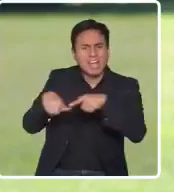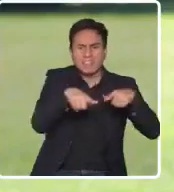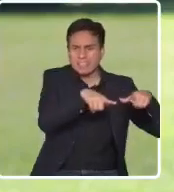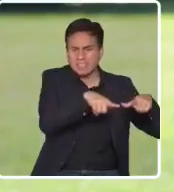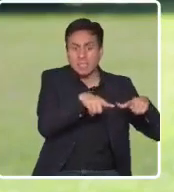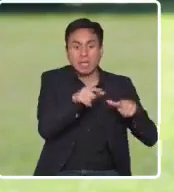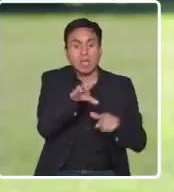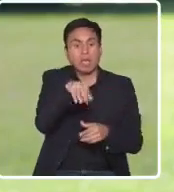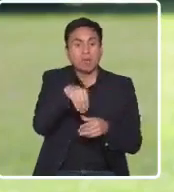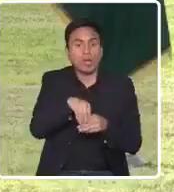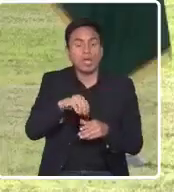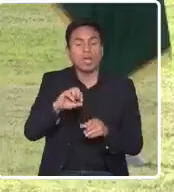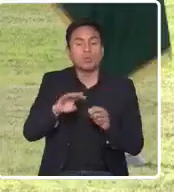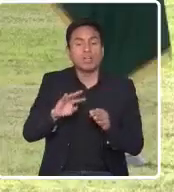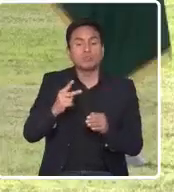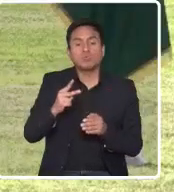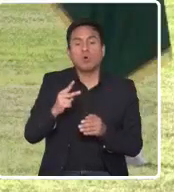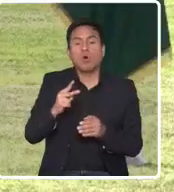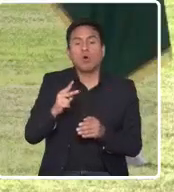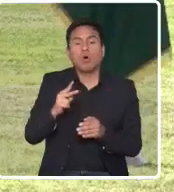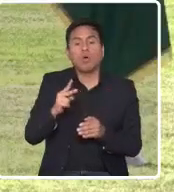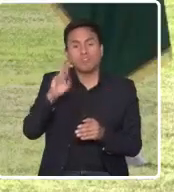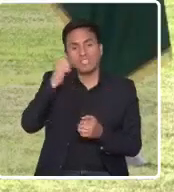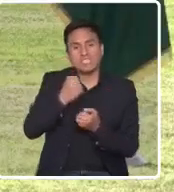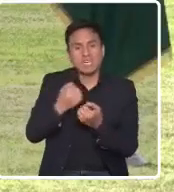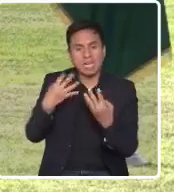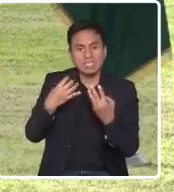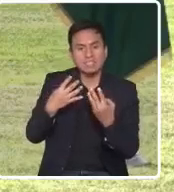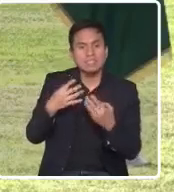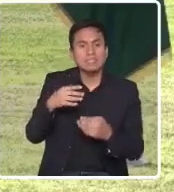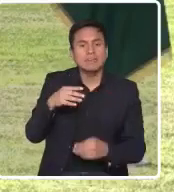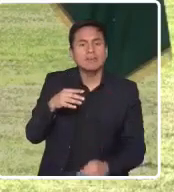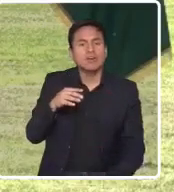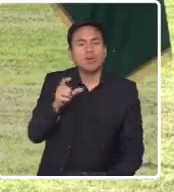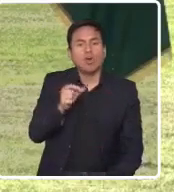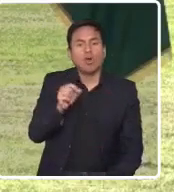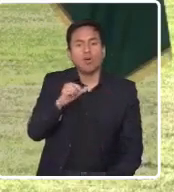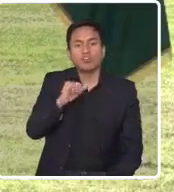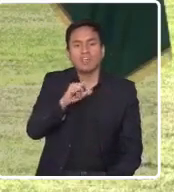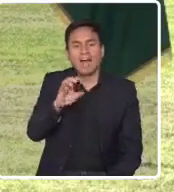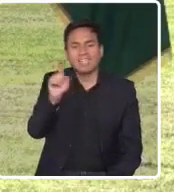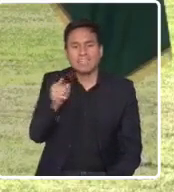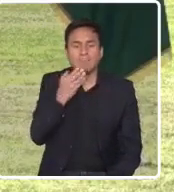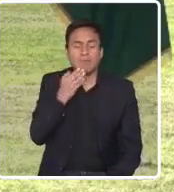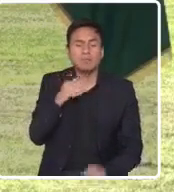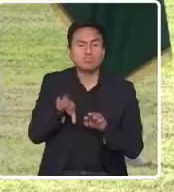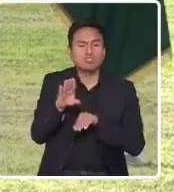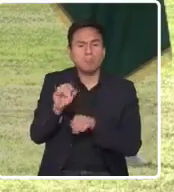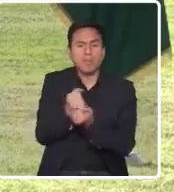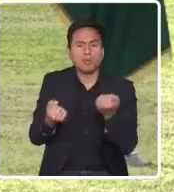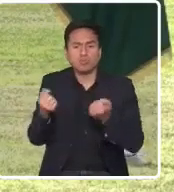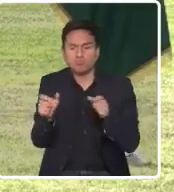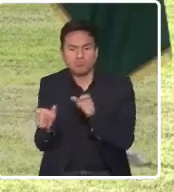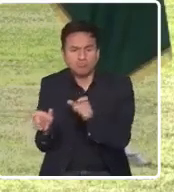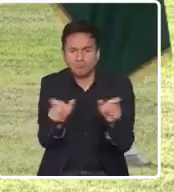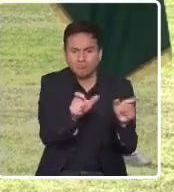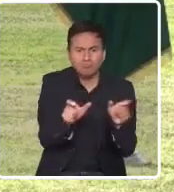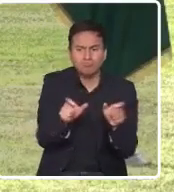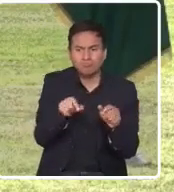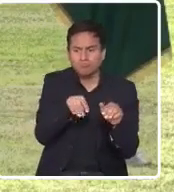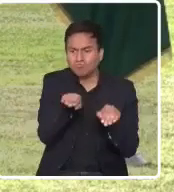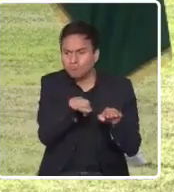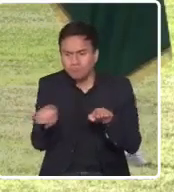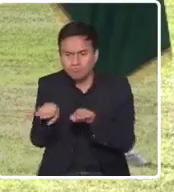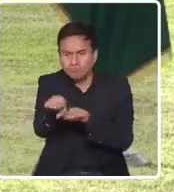incluida esta escuela de suboficiales Fabriciano González, de más de 50 vehículos y de equipos que van a estar fiscalizando y